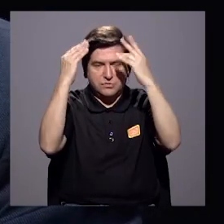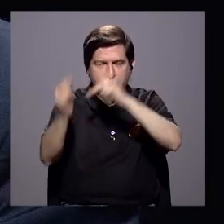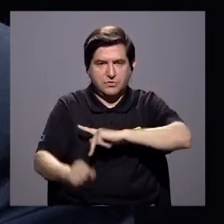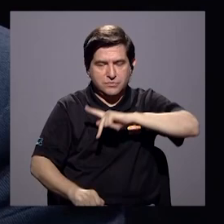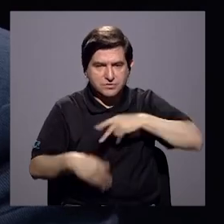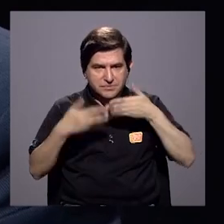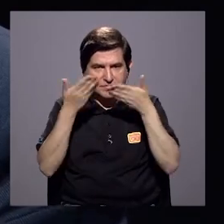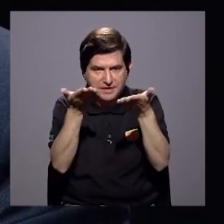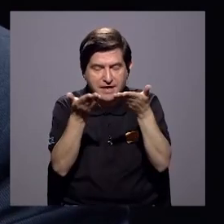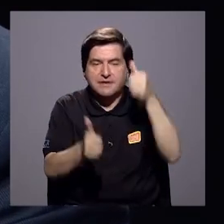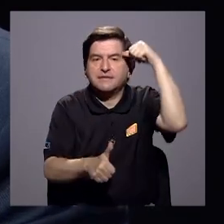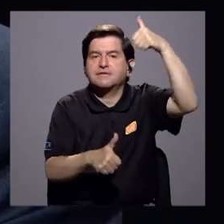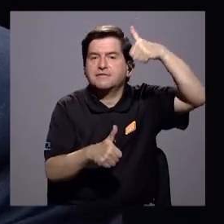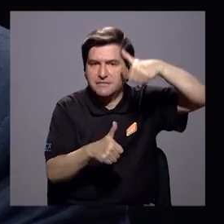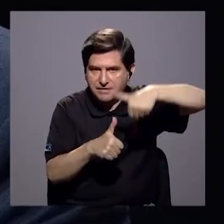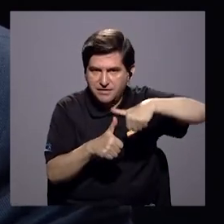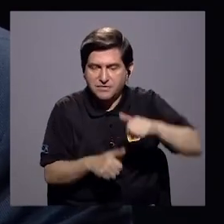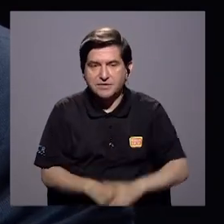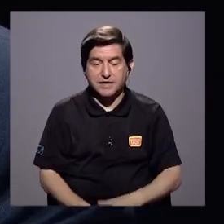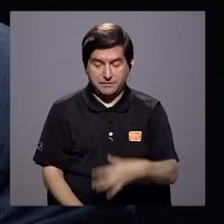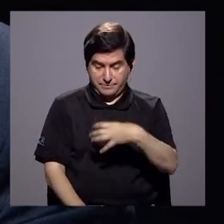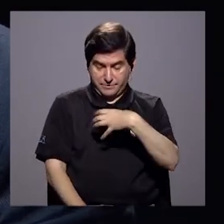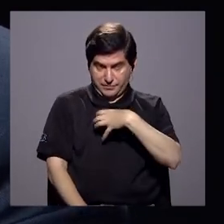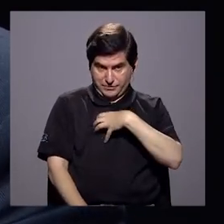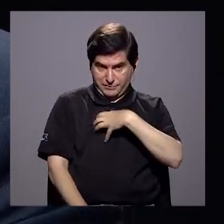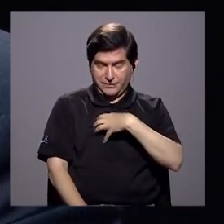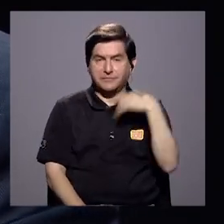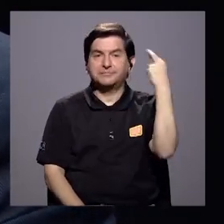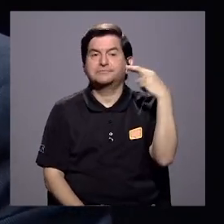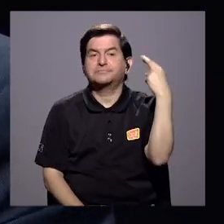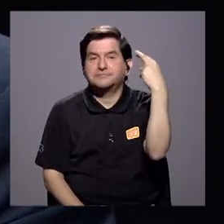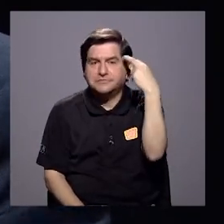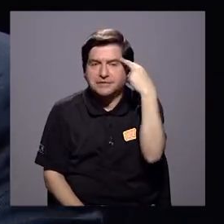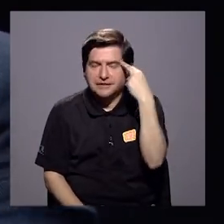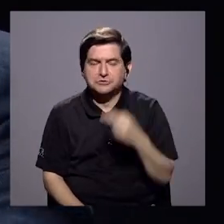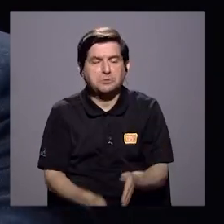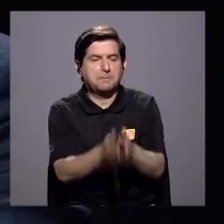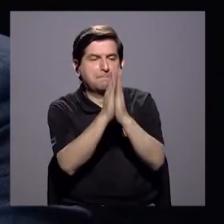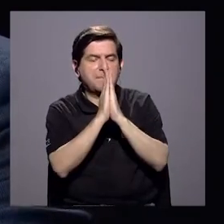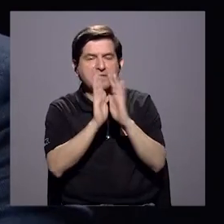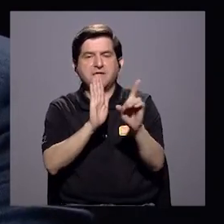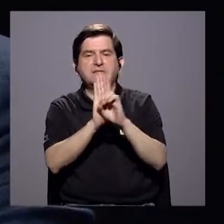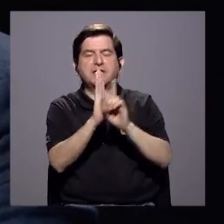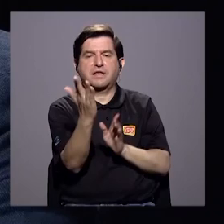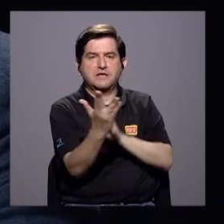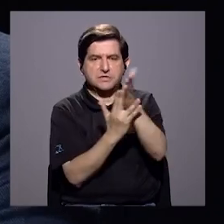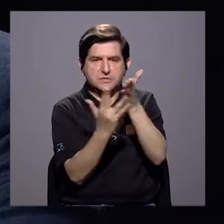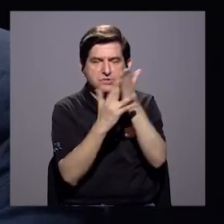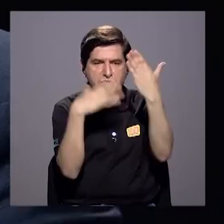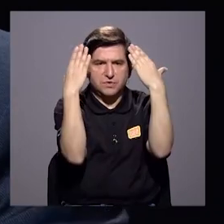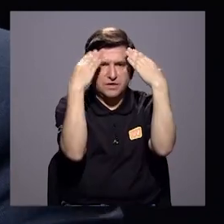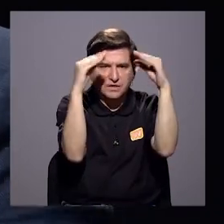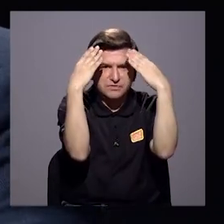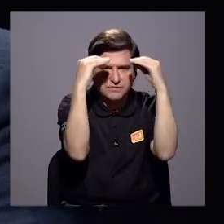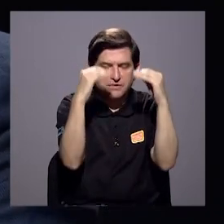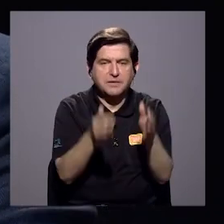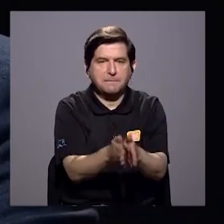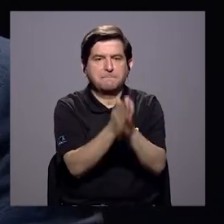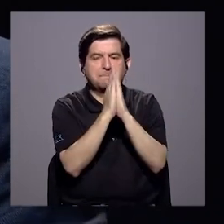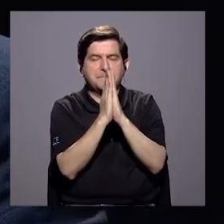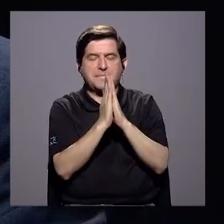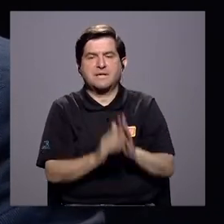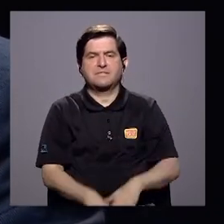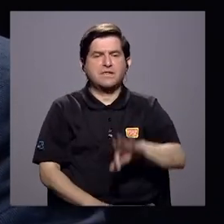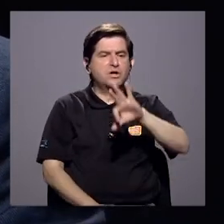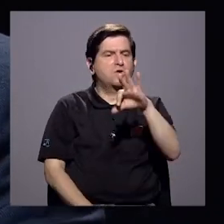personales tenemos que tomar en cuenta que son nuestros por ende podríamos solicitar un derecho de acceso a nuestra información solicitar